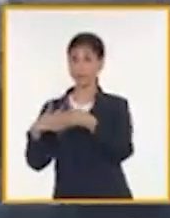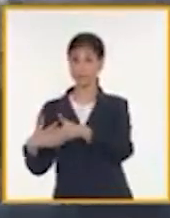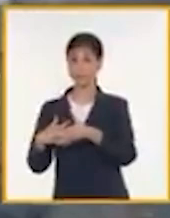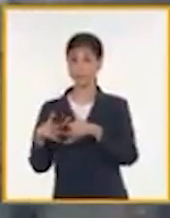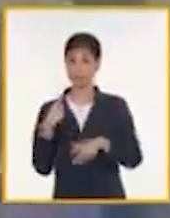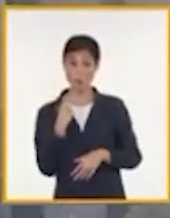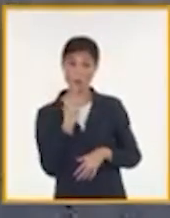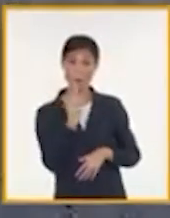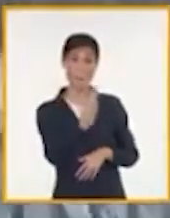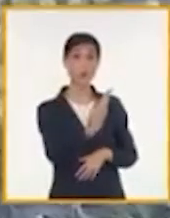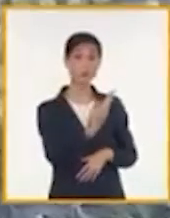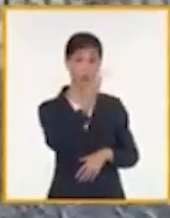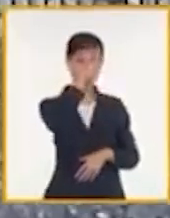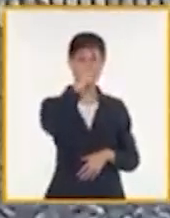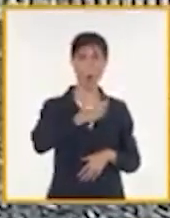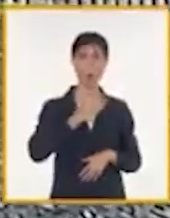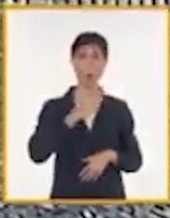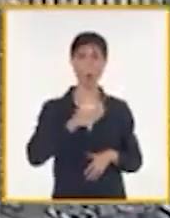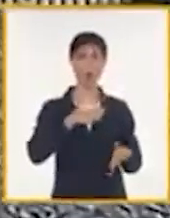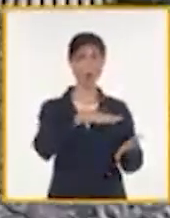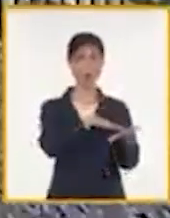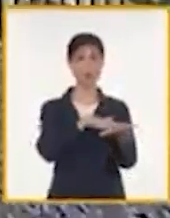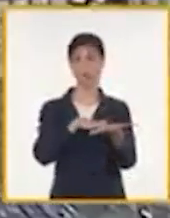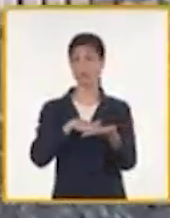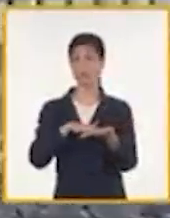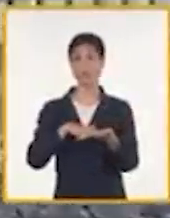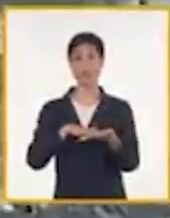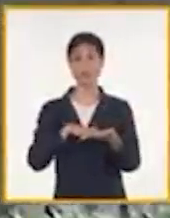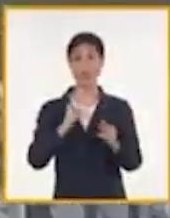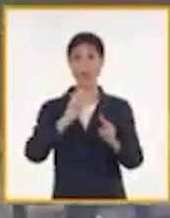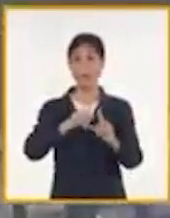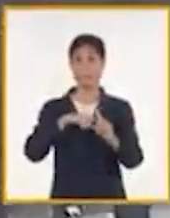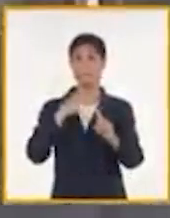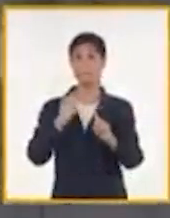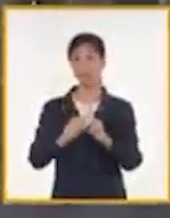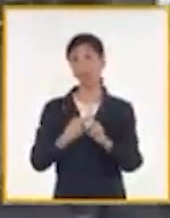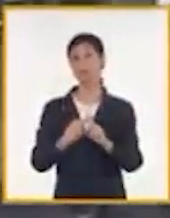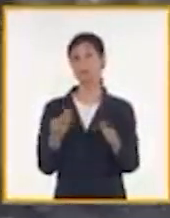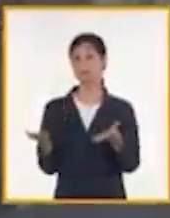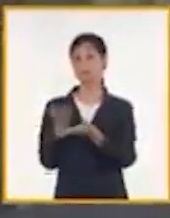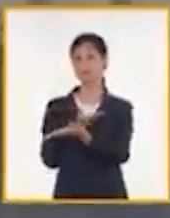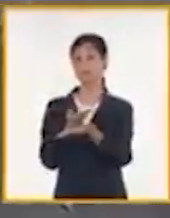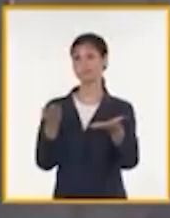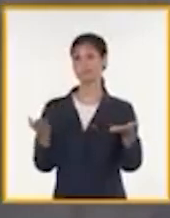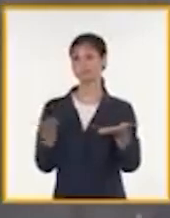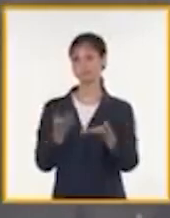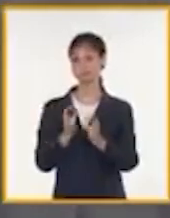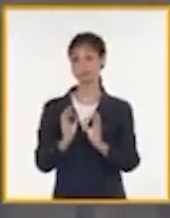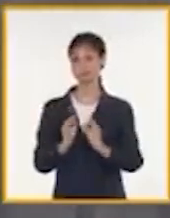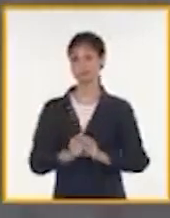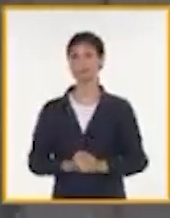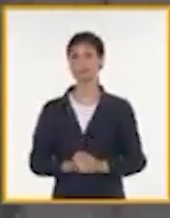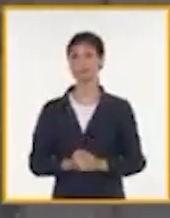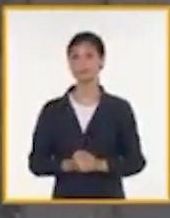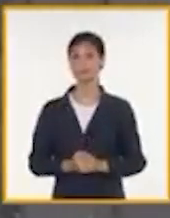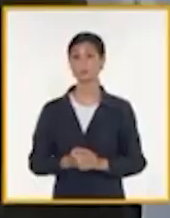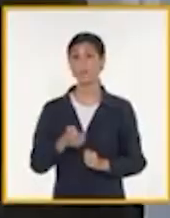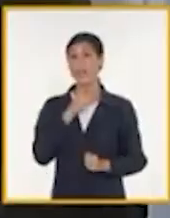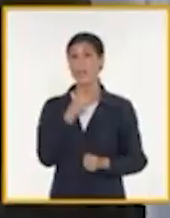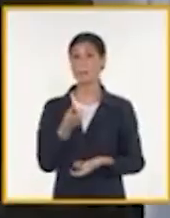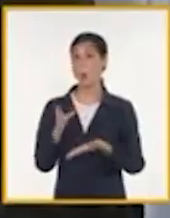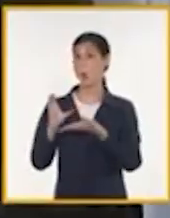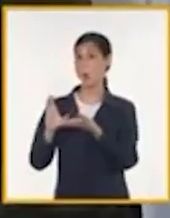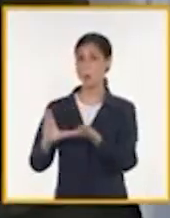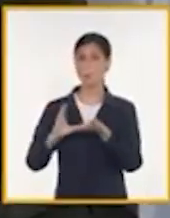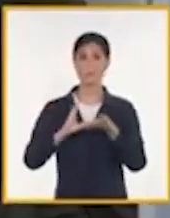cooperación bilateral por la parte de los de los norteamericanos Y por supuesto el deterioro de la cooperación efectiva a pesar de